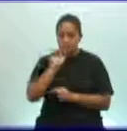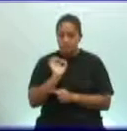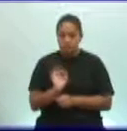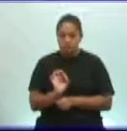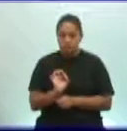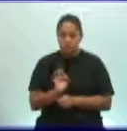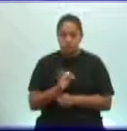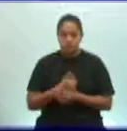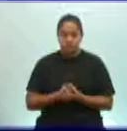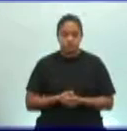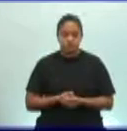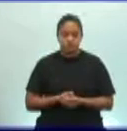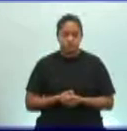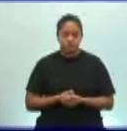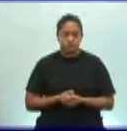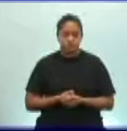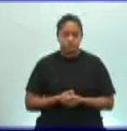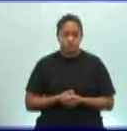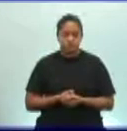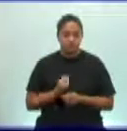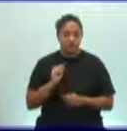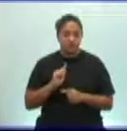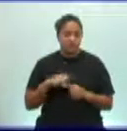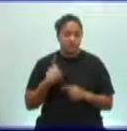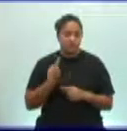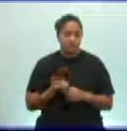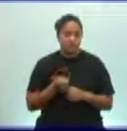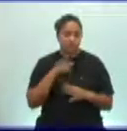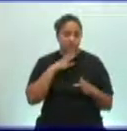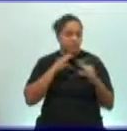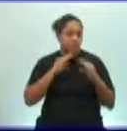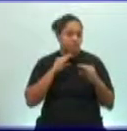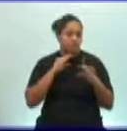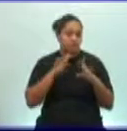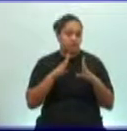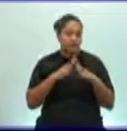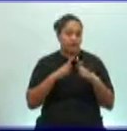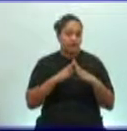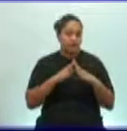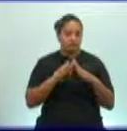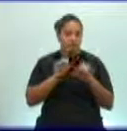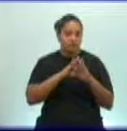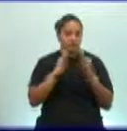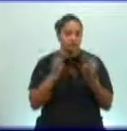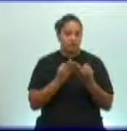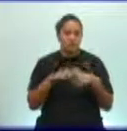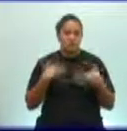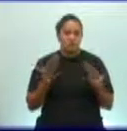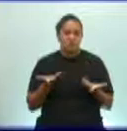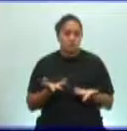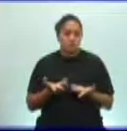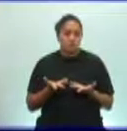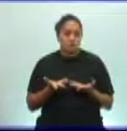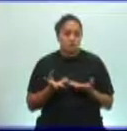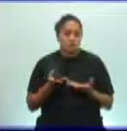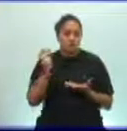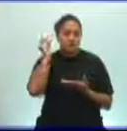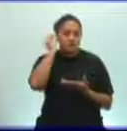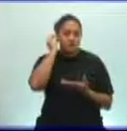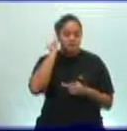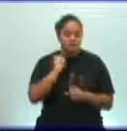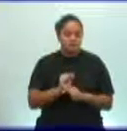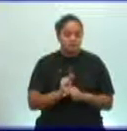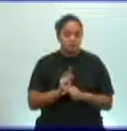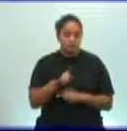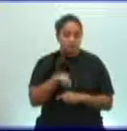exclamativas. Además, van a comentar en casa con su familia cuál es la enseñanza que se desprende de esta